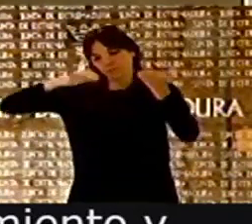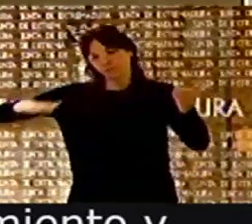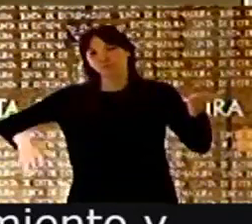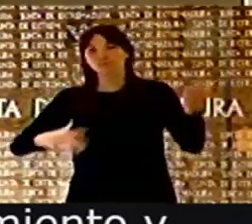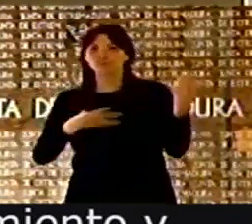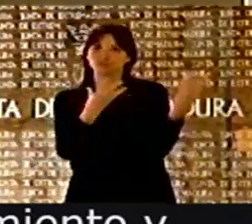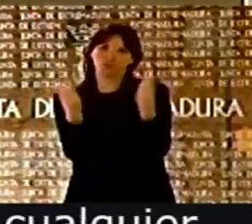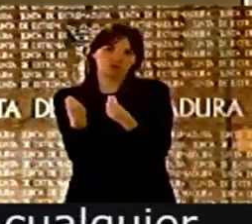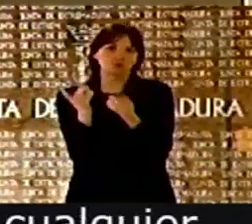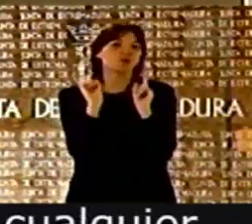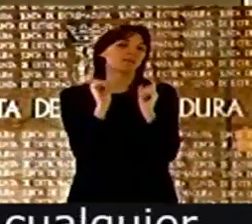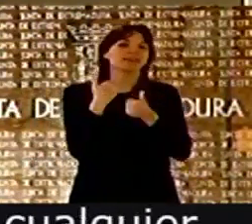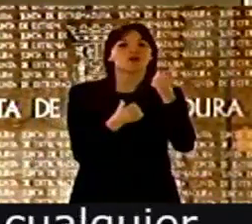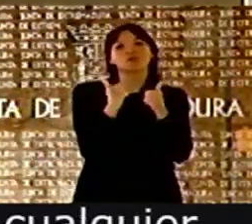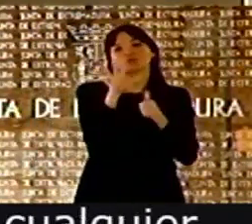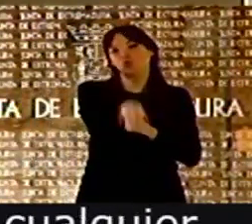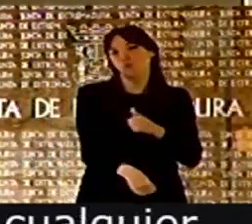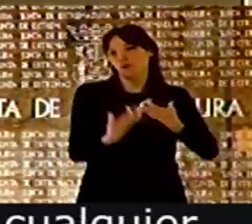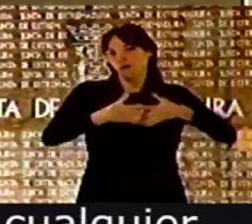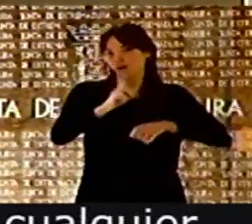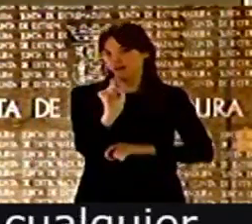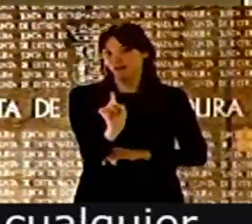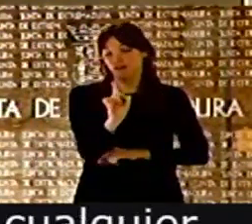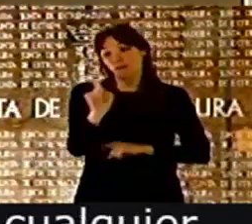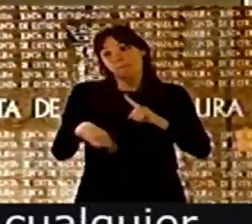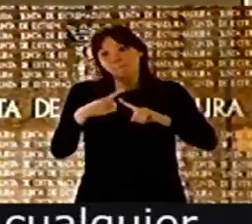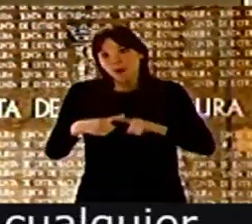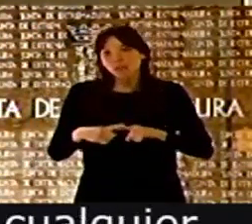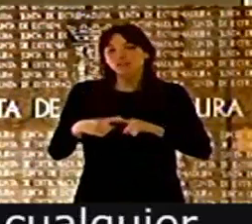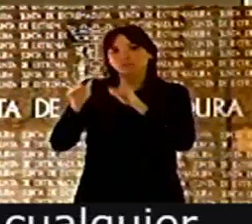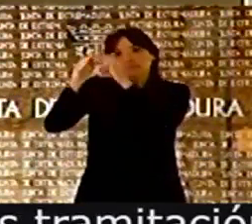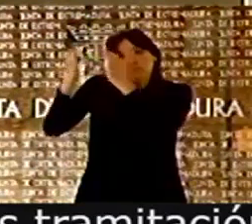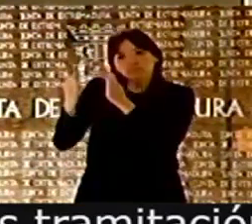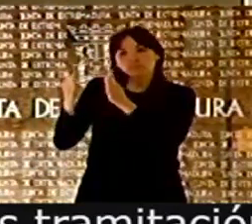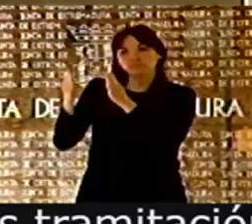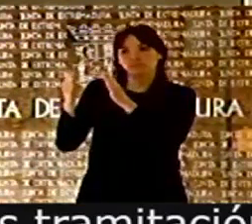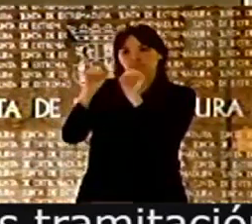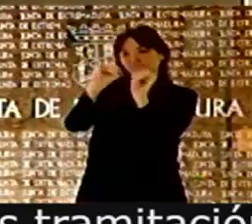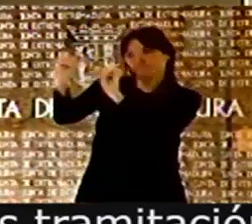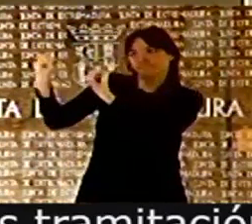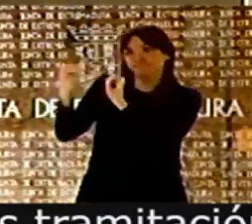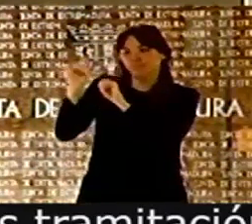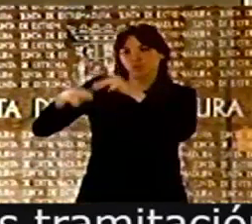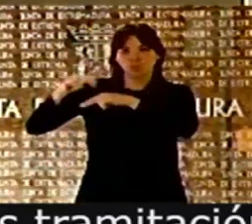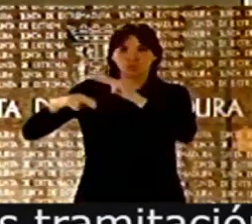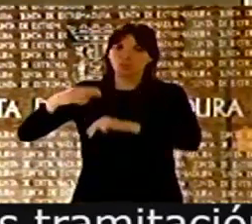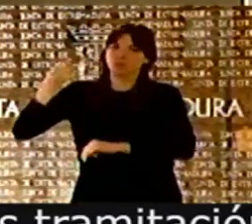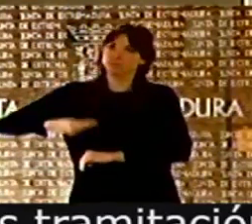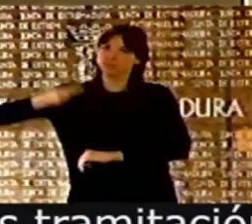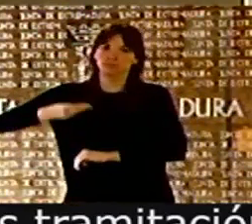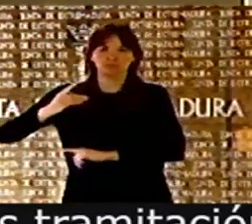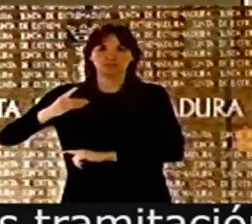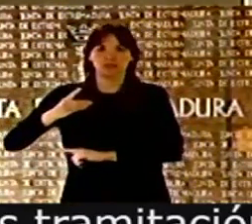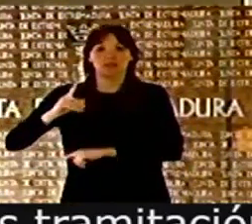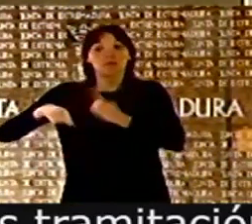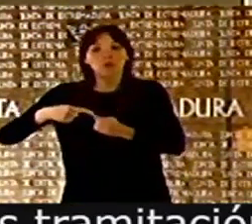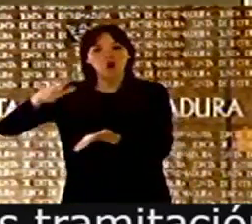concurso para comprar las máquinas, sino además que hay que construir unos búnker de aislamiento, que son unas obras importantes, y luego hay que